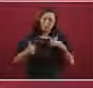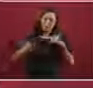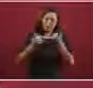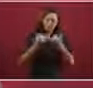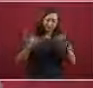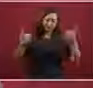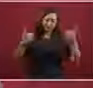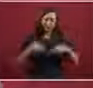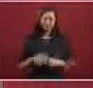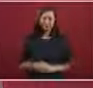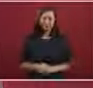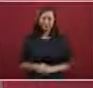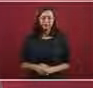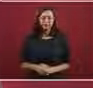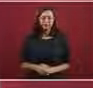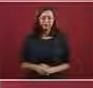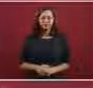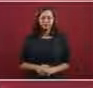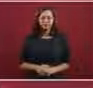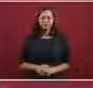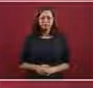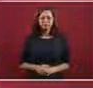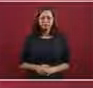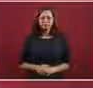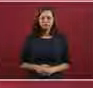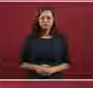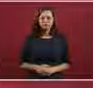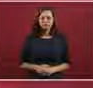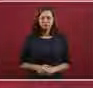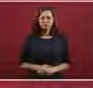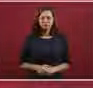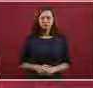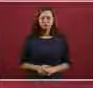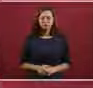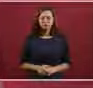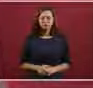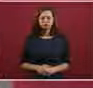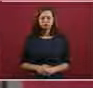No tenemos nosotros el